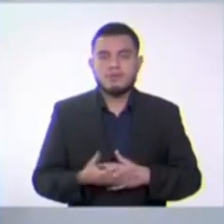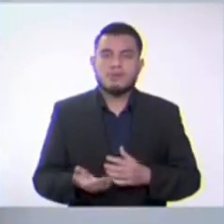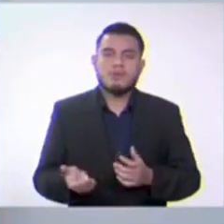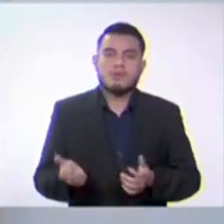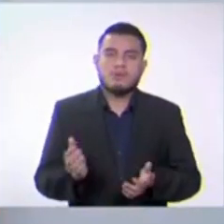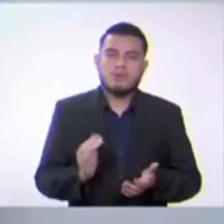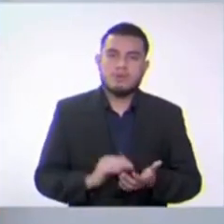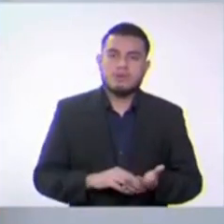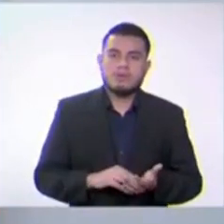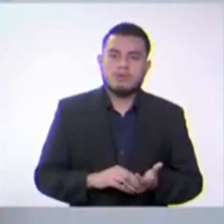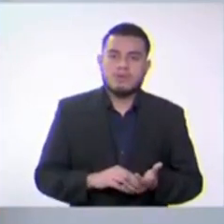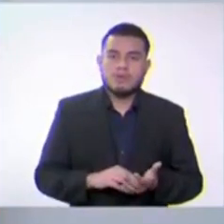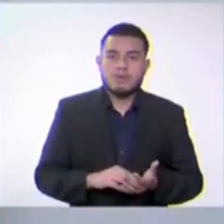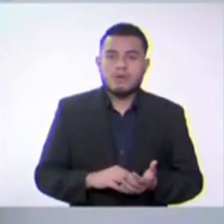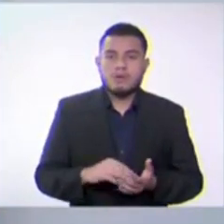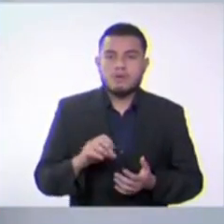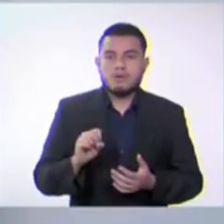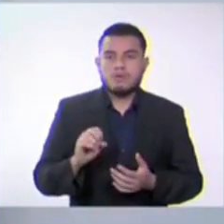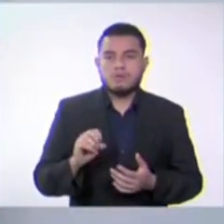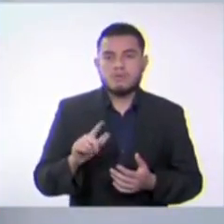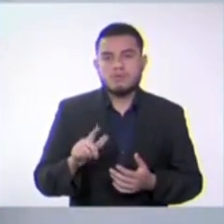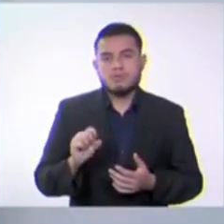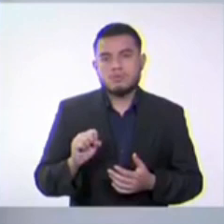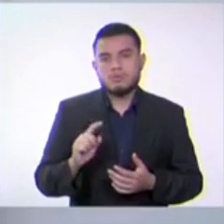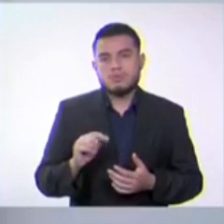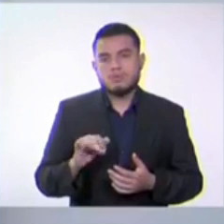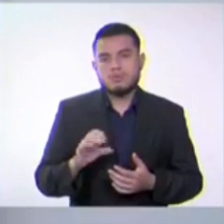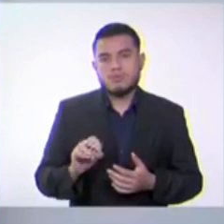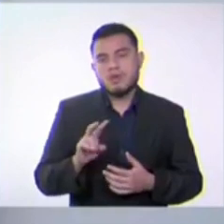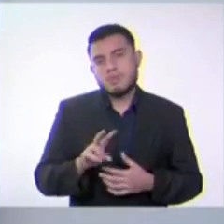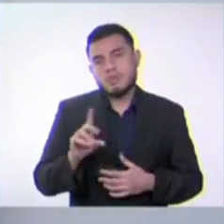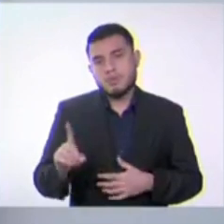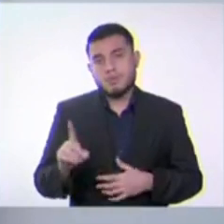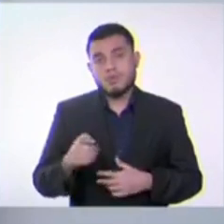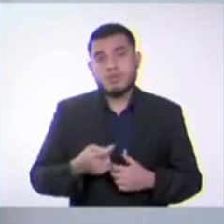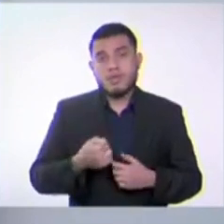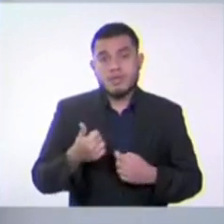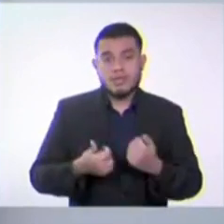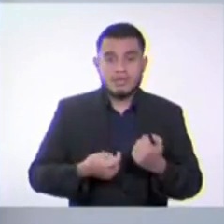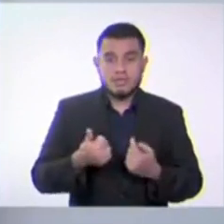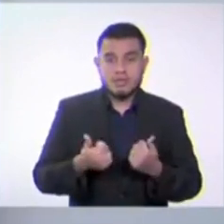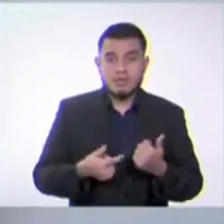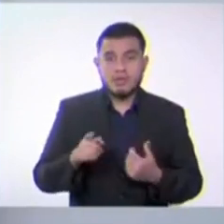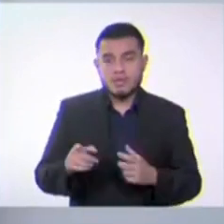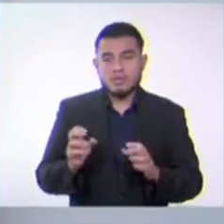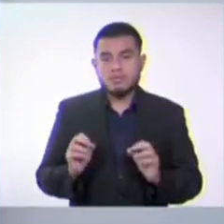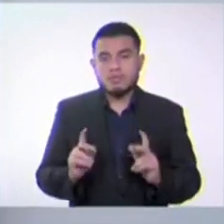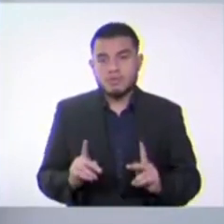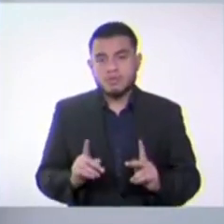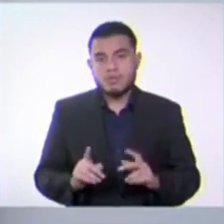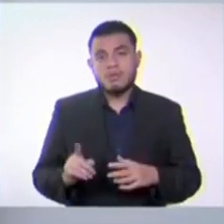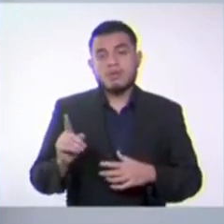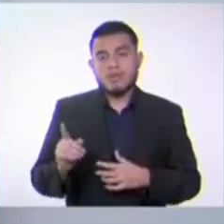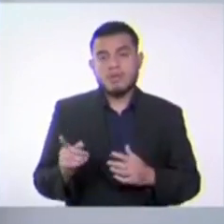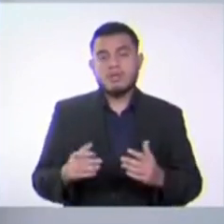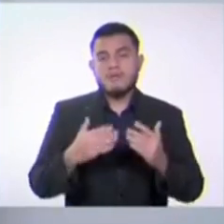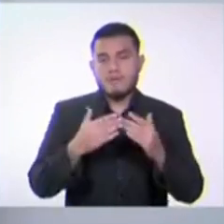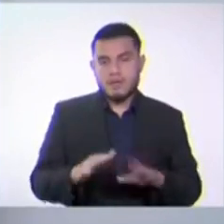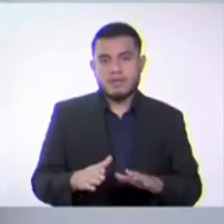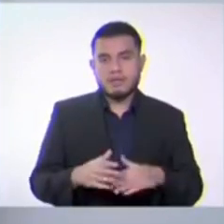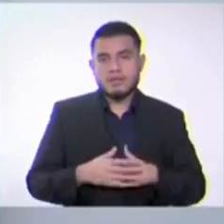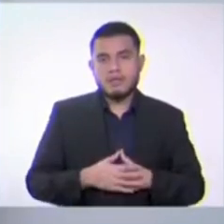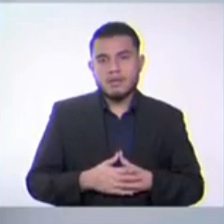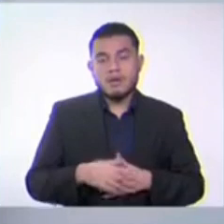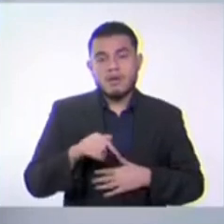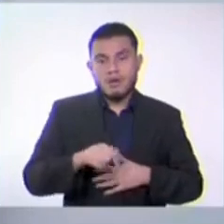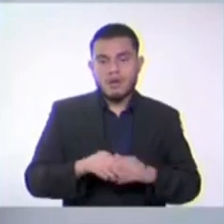al siguiente solsticio, llegamos al 21 de diciembre. Solo que en esta ocasión es al revés que en el anterior. Ahora